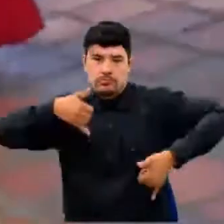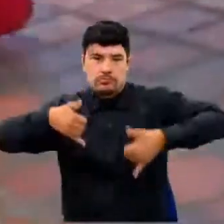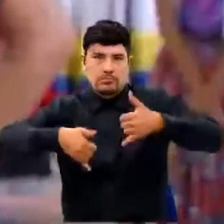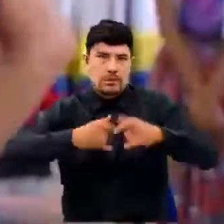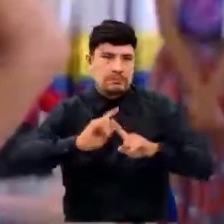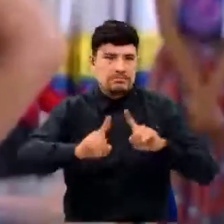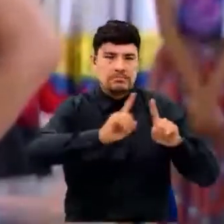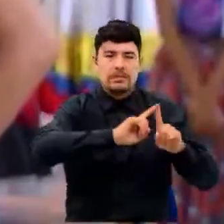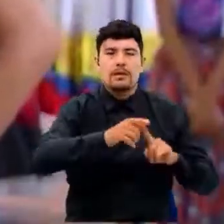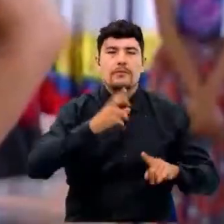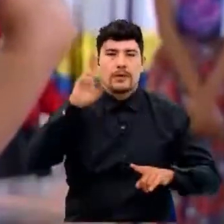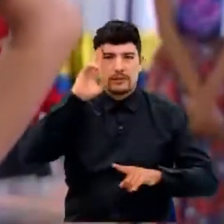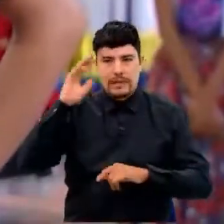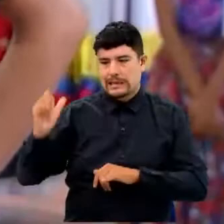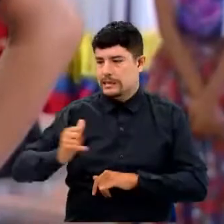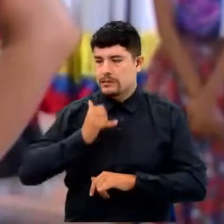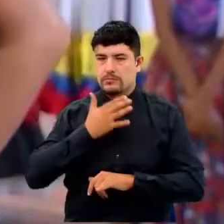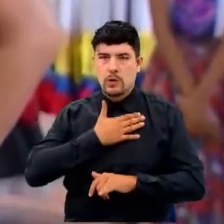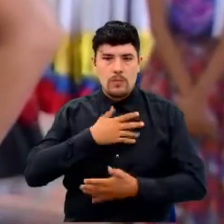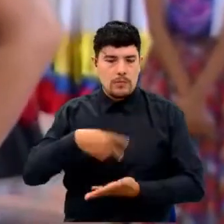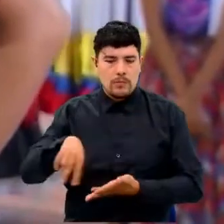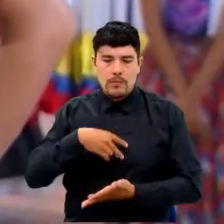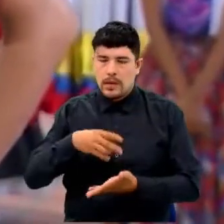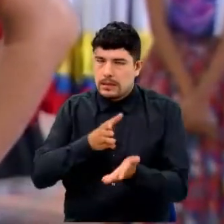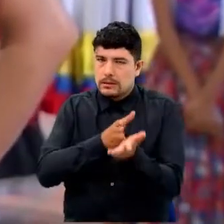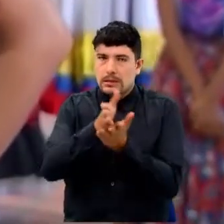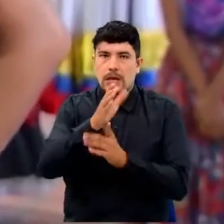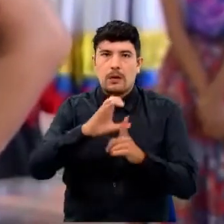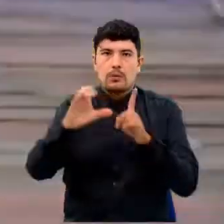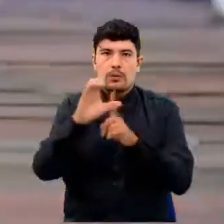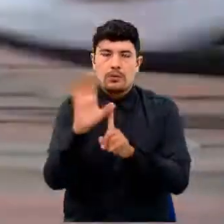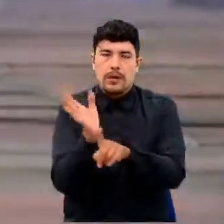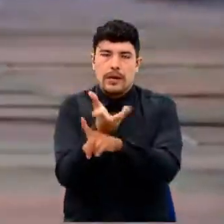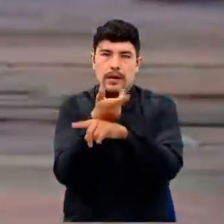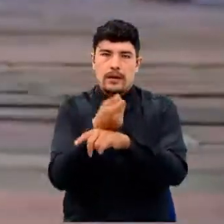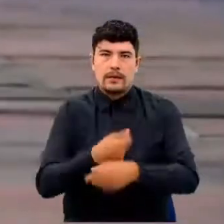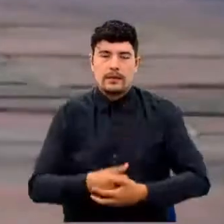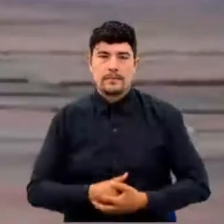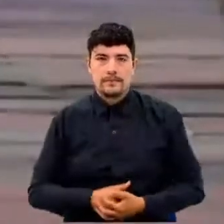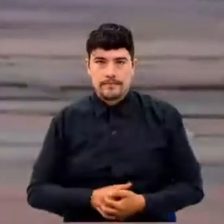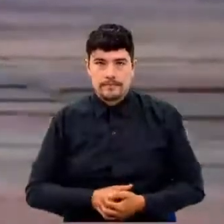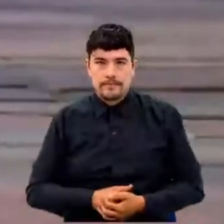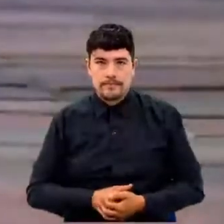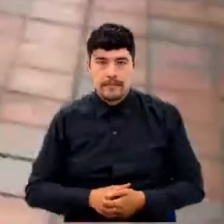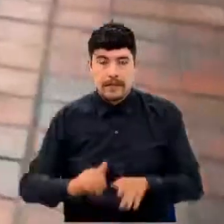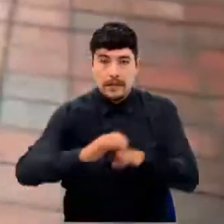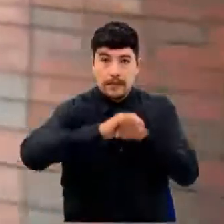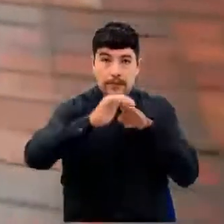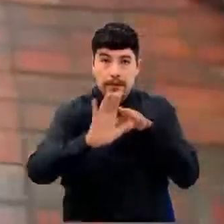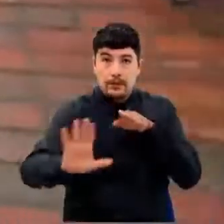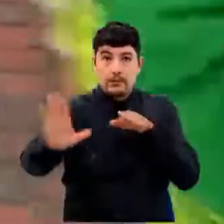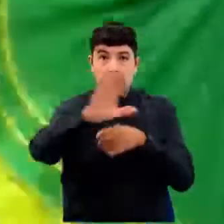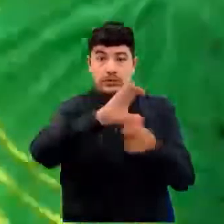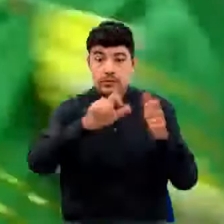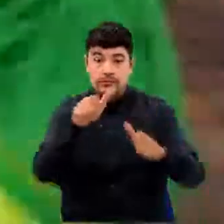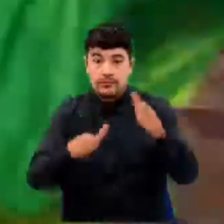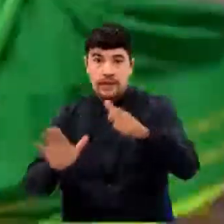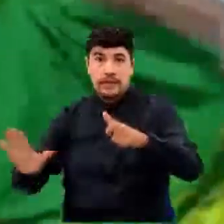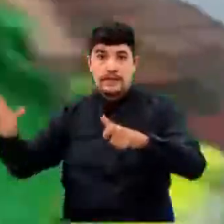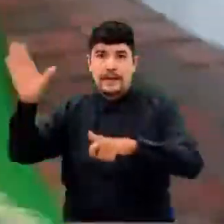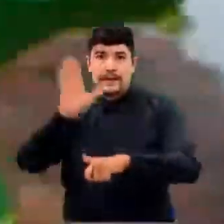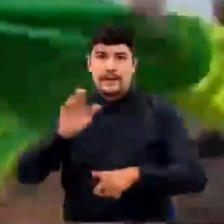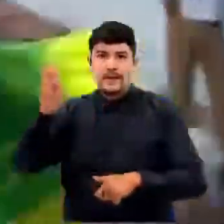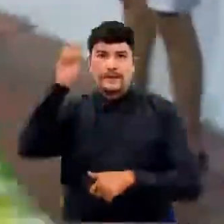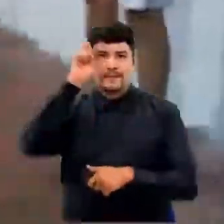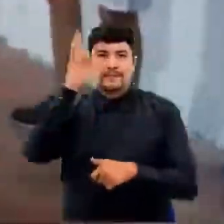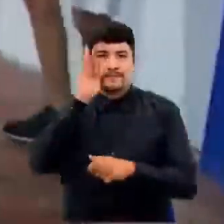todo la danza es lo que me ha impulsado a seguir con la cultura y el arte. La invitación es para que todos los ciudadanos del departamento